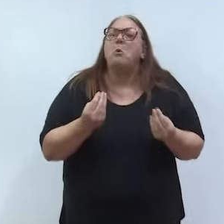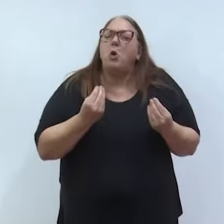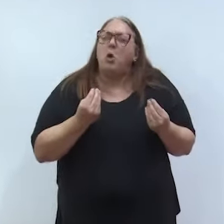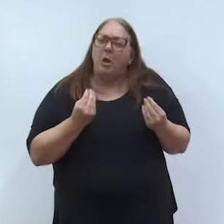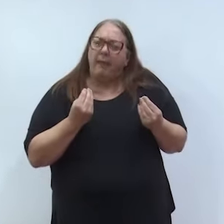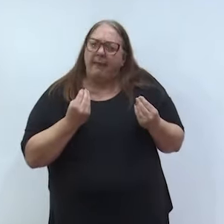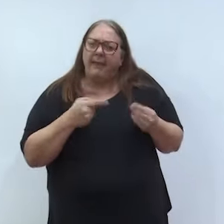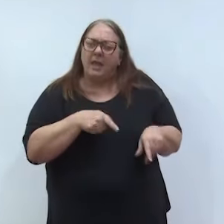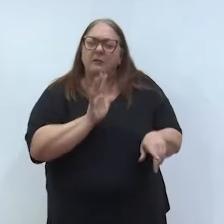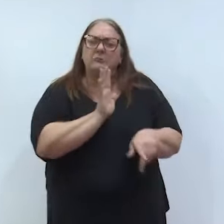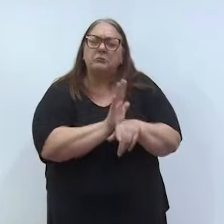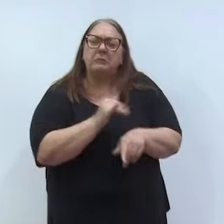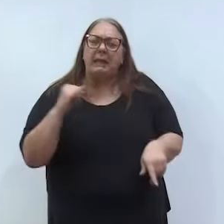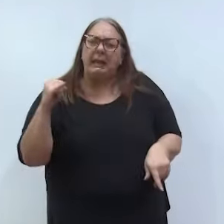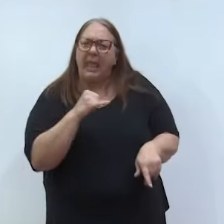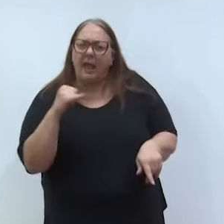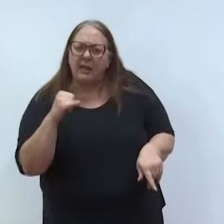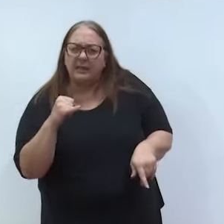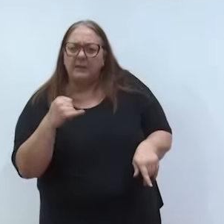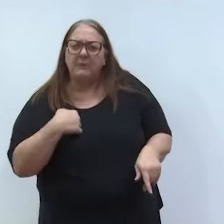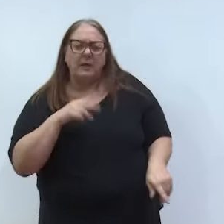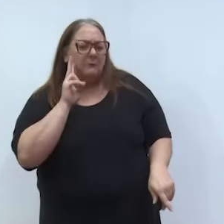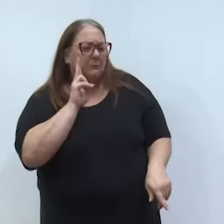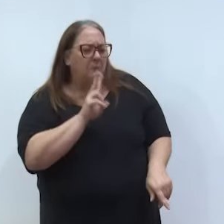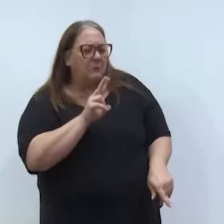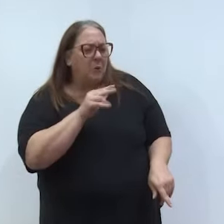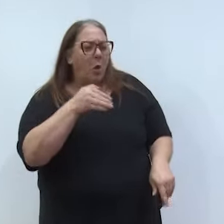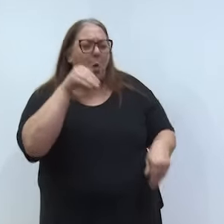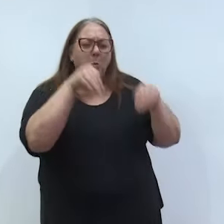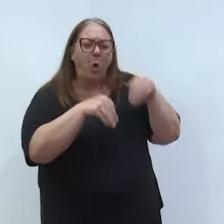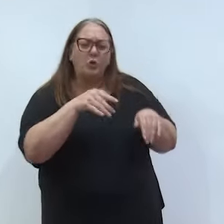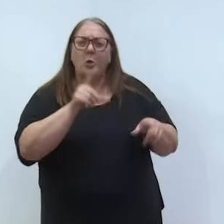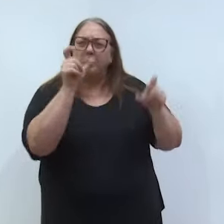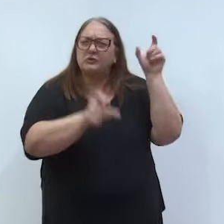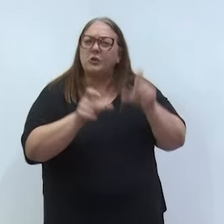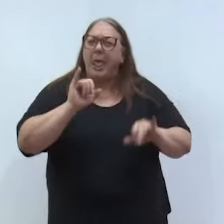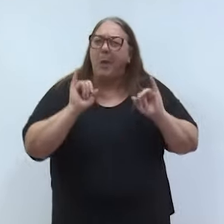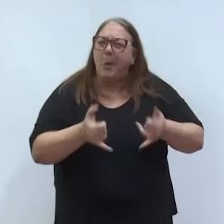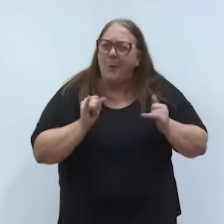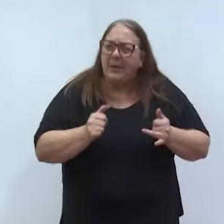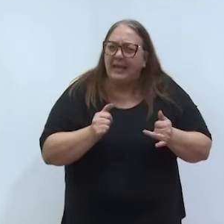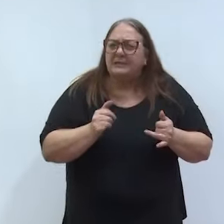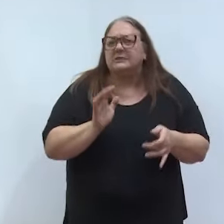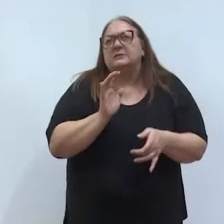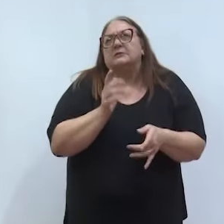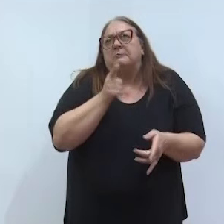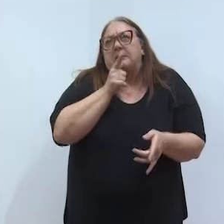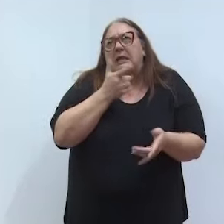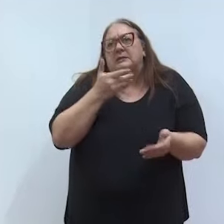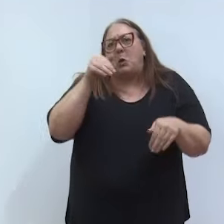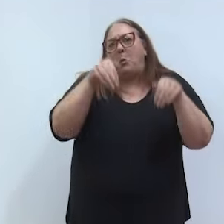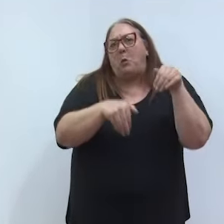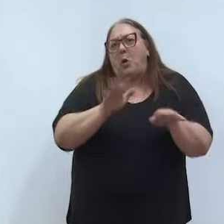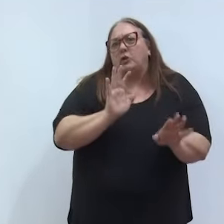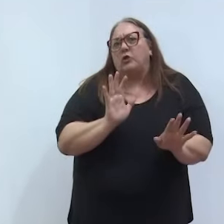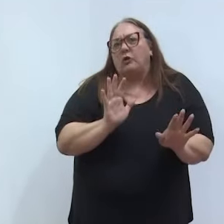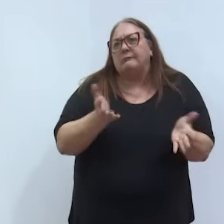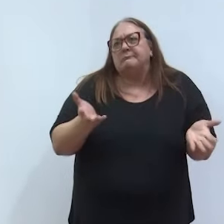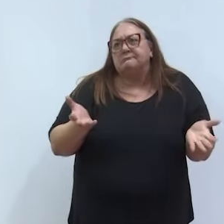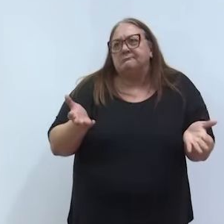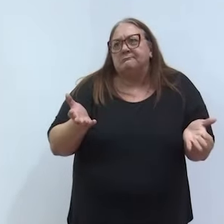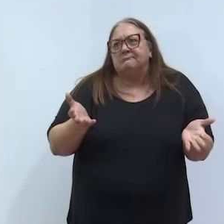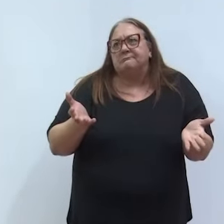negativa de ver por ejemplo el voto joven de un voto verlo como un voto que en realidad